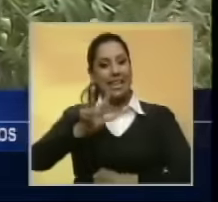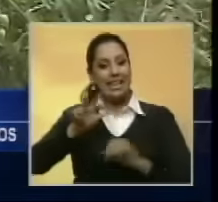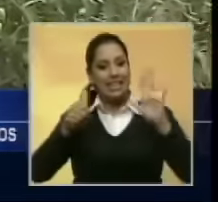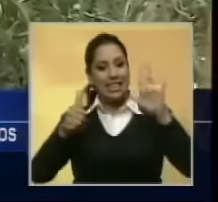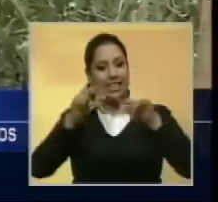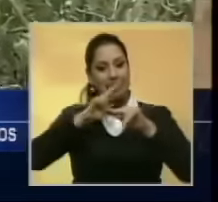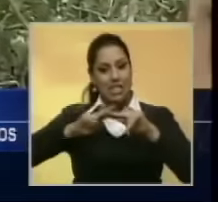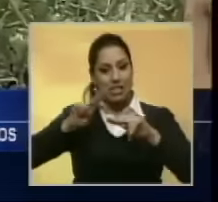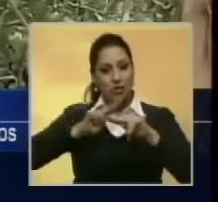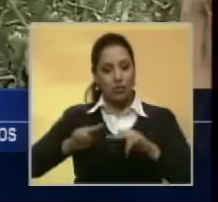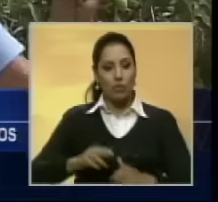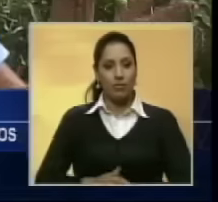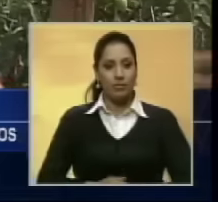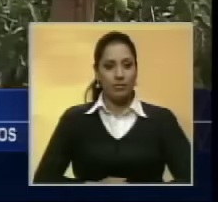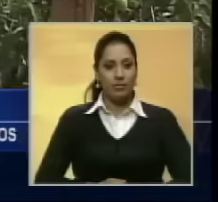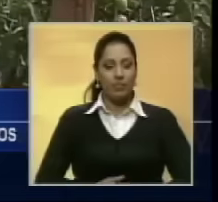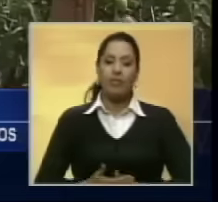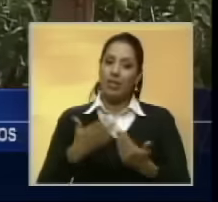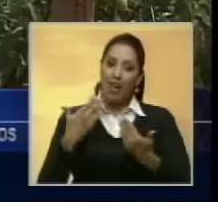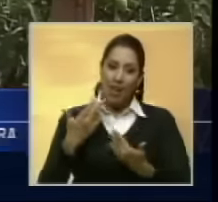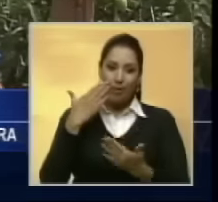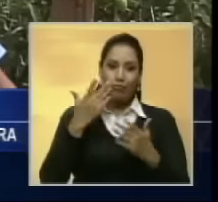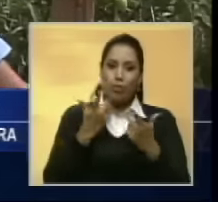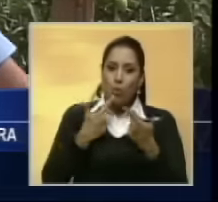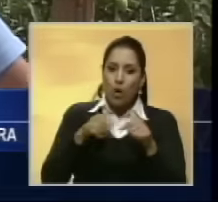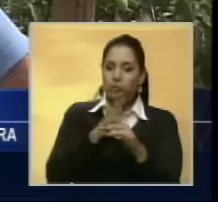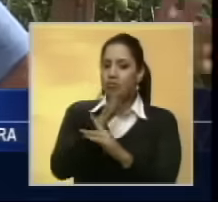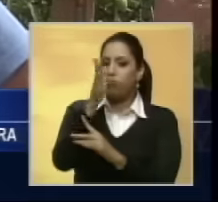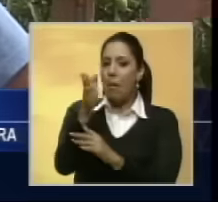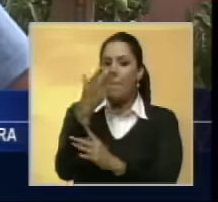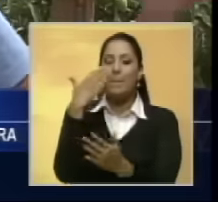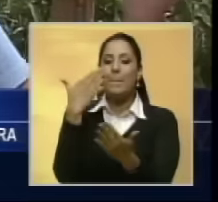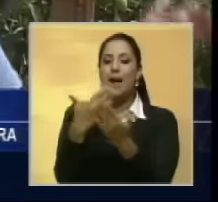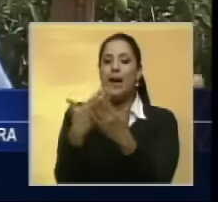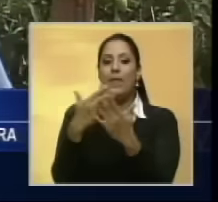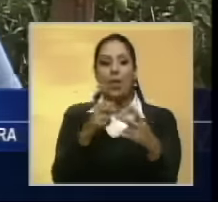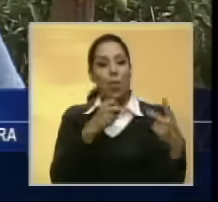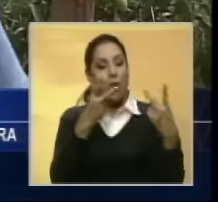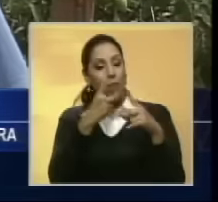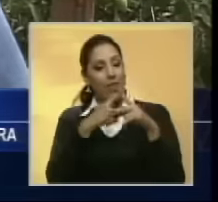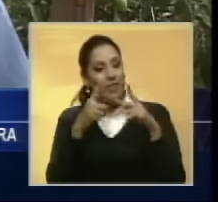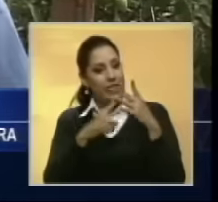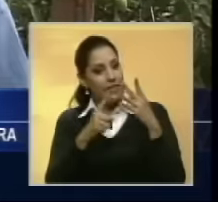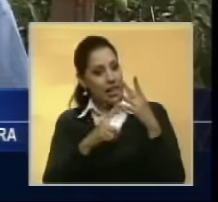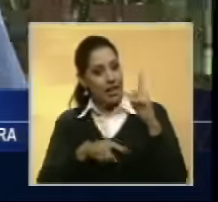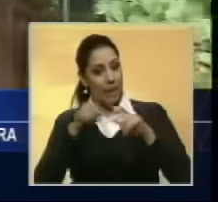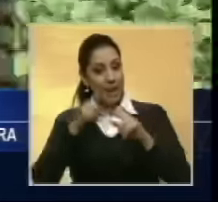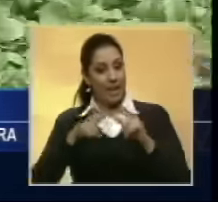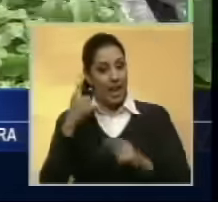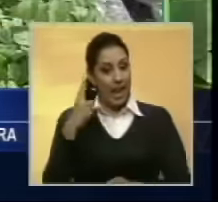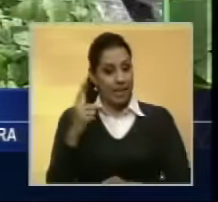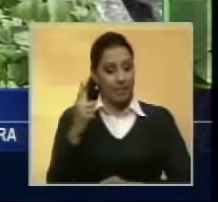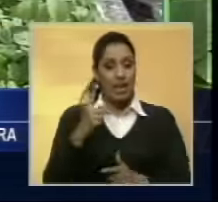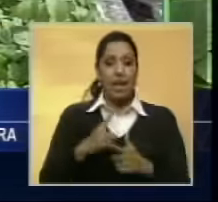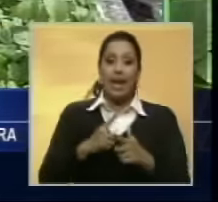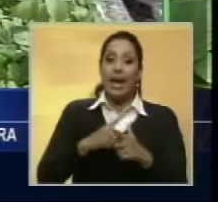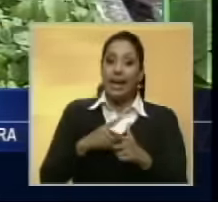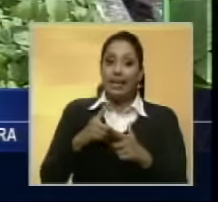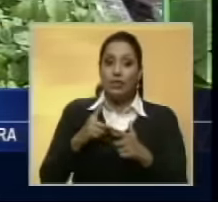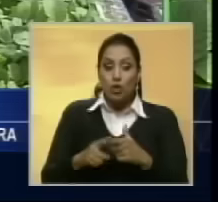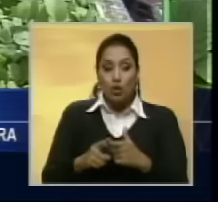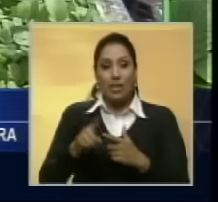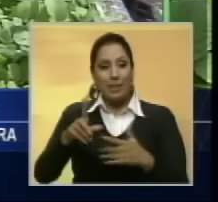136 niños. Lo traemos a estos espacios para que ellos vean los diferentes rubros que hay y entonces ellos